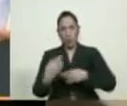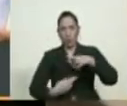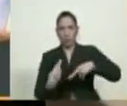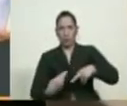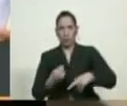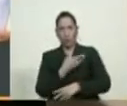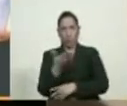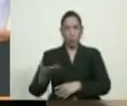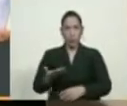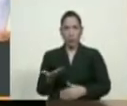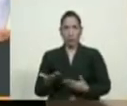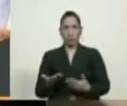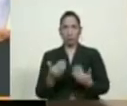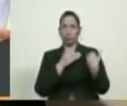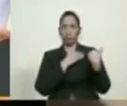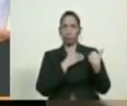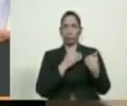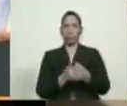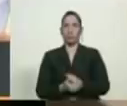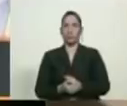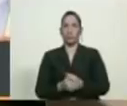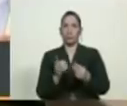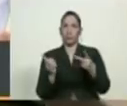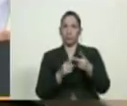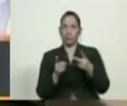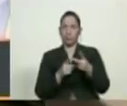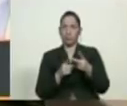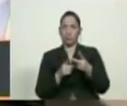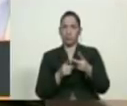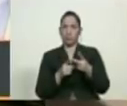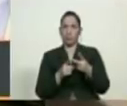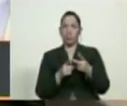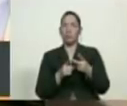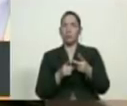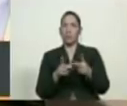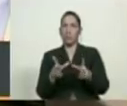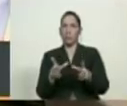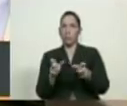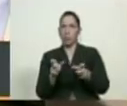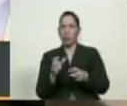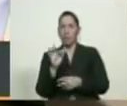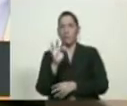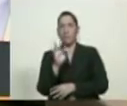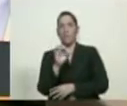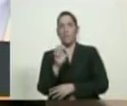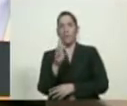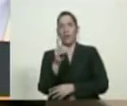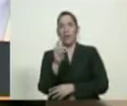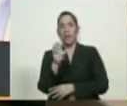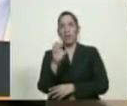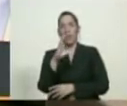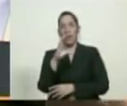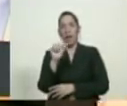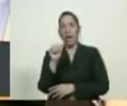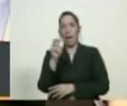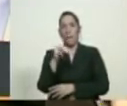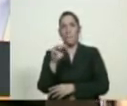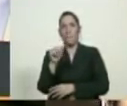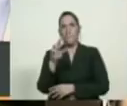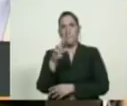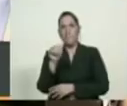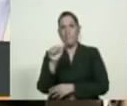representan. Con respecto al salario mínimo, Fede Cámaras ha hablado de una ruptura desde hace mucho tiempo del